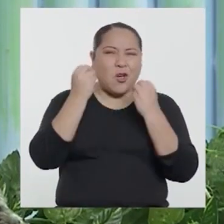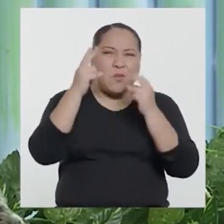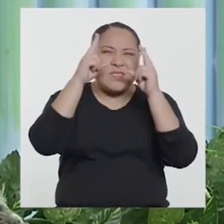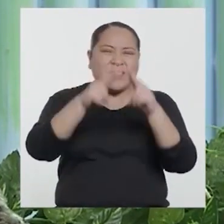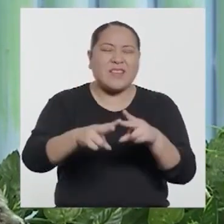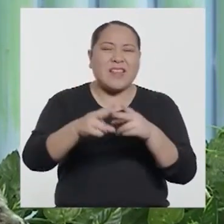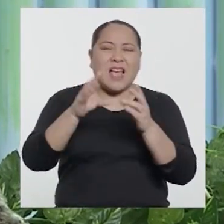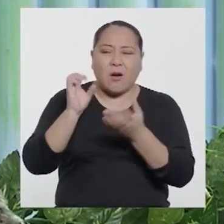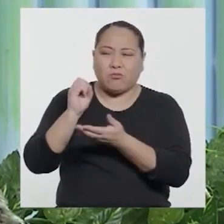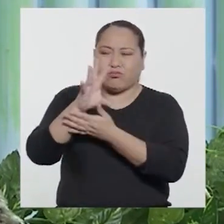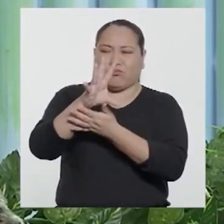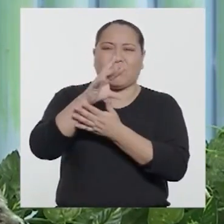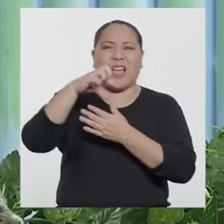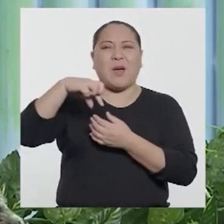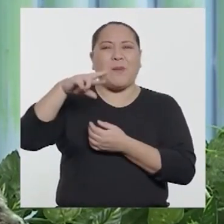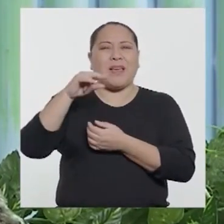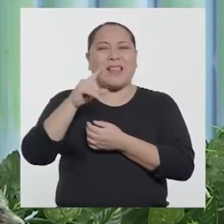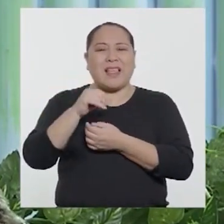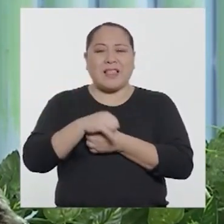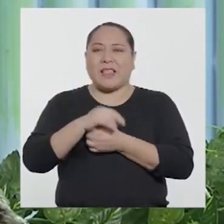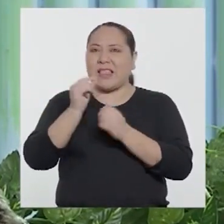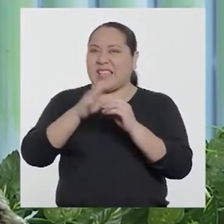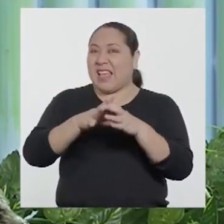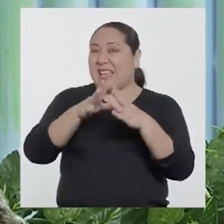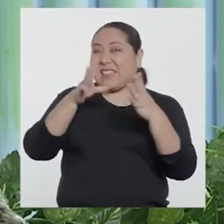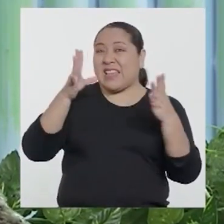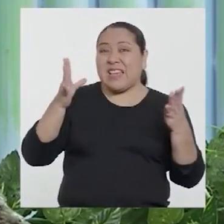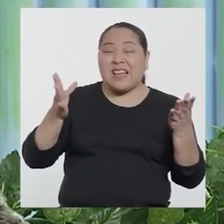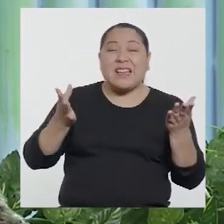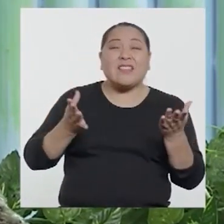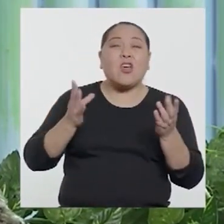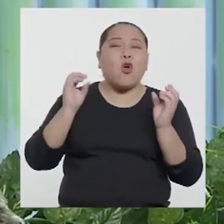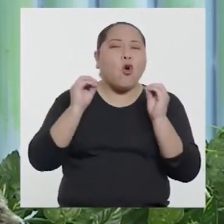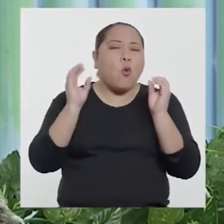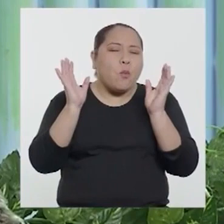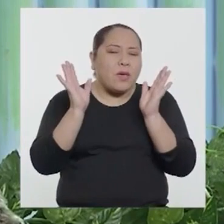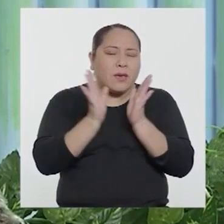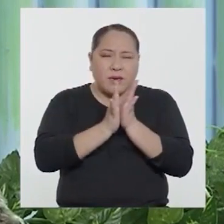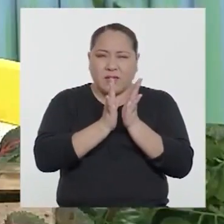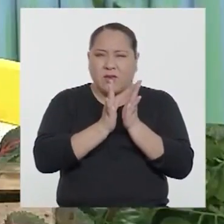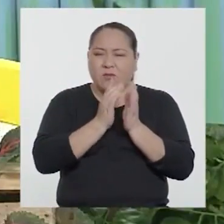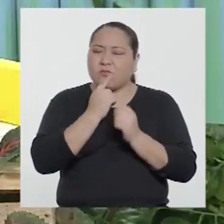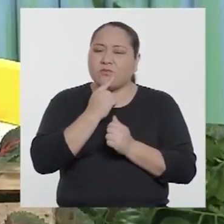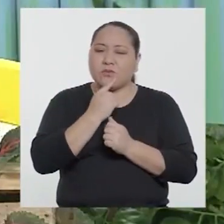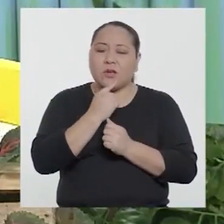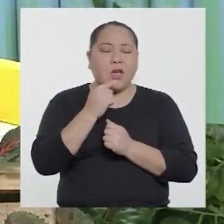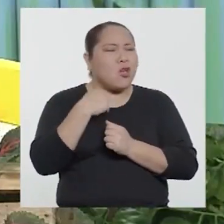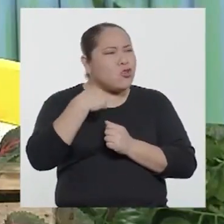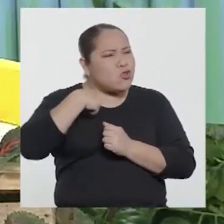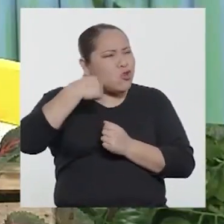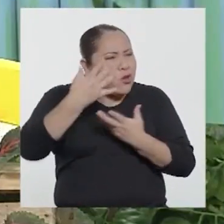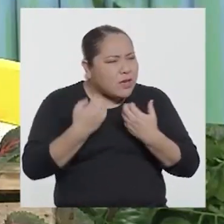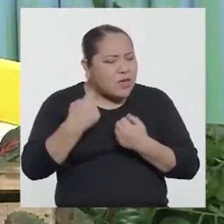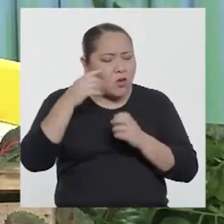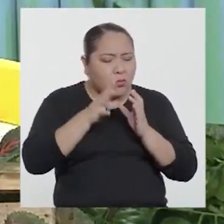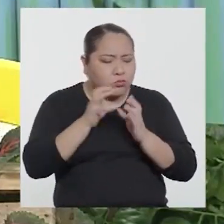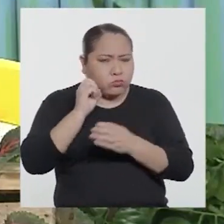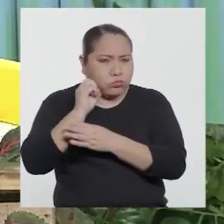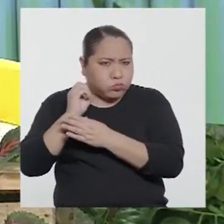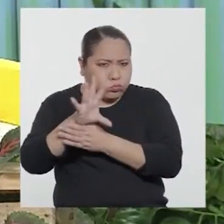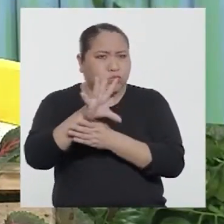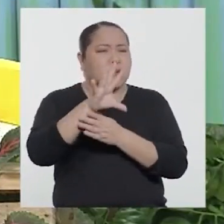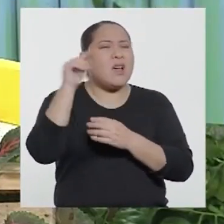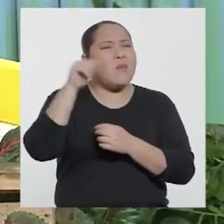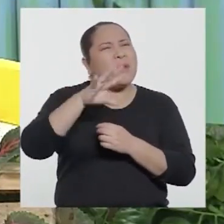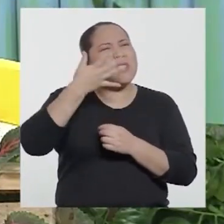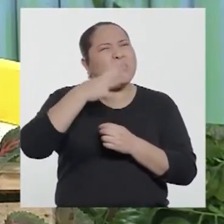¿cómo se verá nuestro parlante? ¿Será grande o pequeño? Yo quiero que nuestro parlante